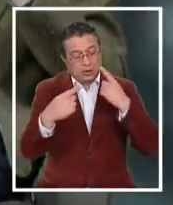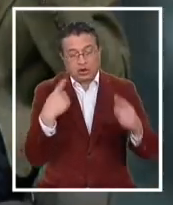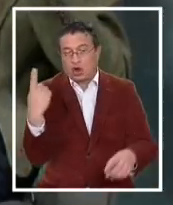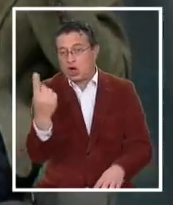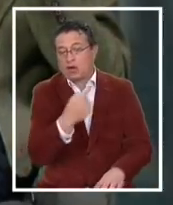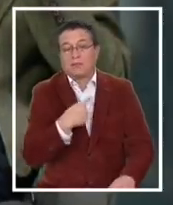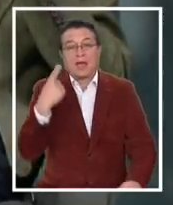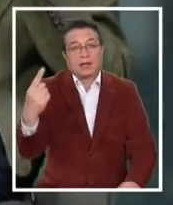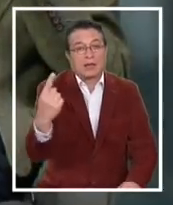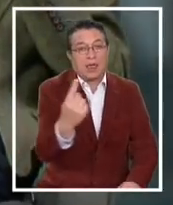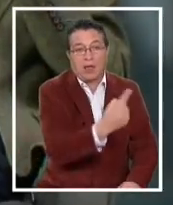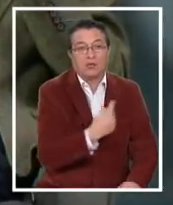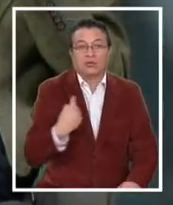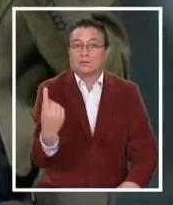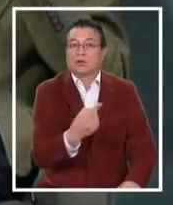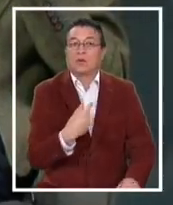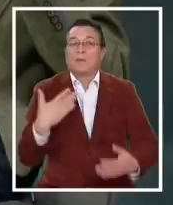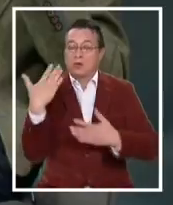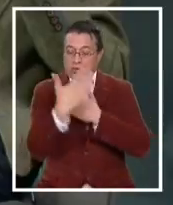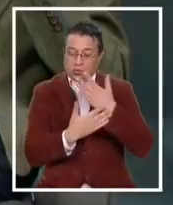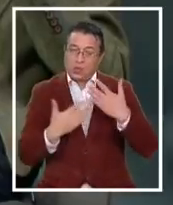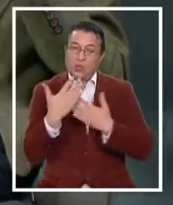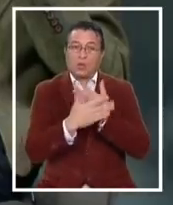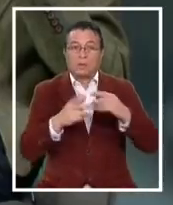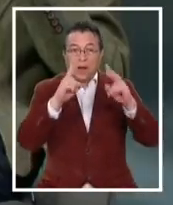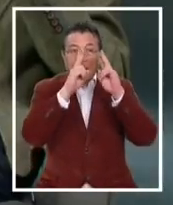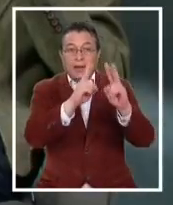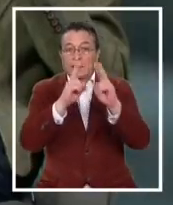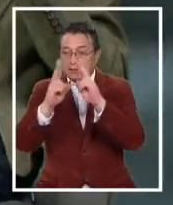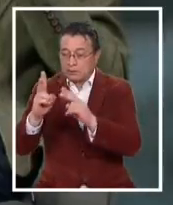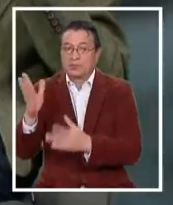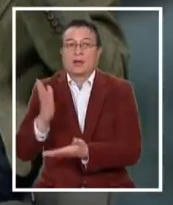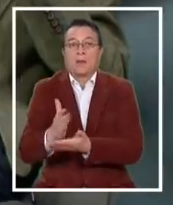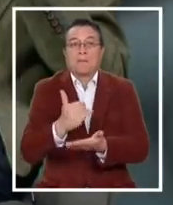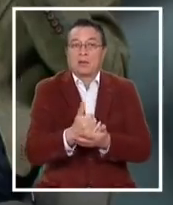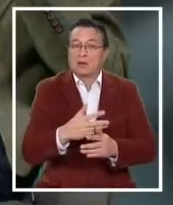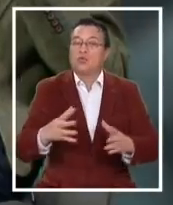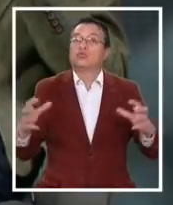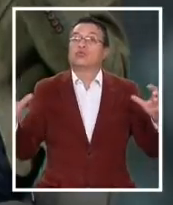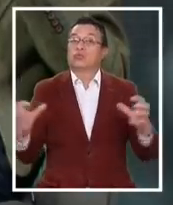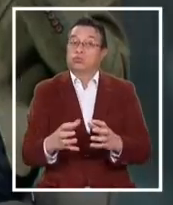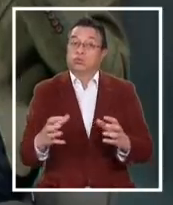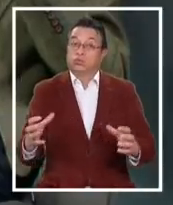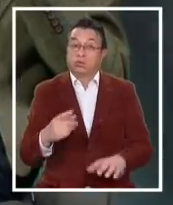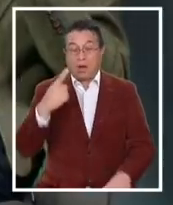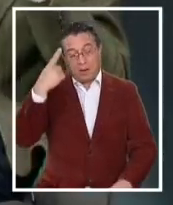todos y a cada uno de nosotros a cuidarnos, a respetar las medidas que son duras,